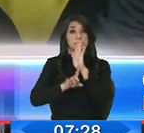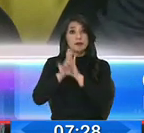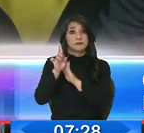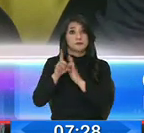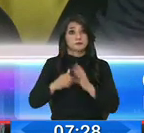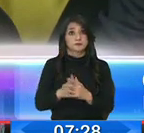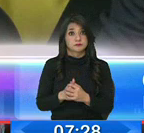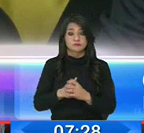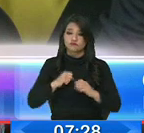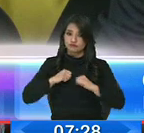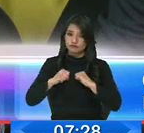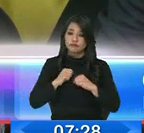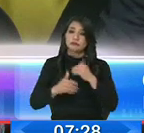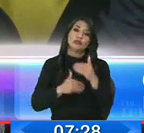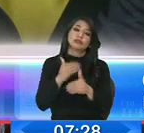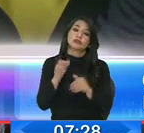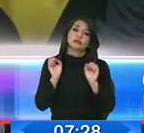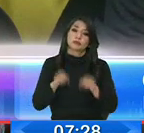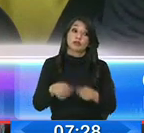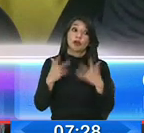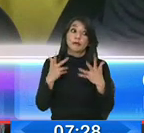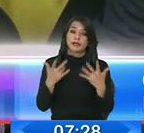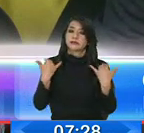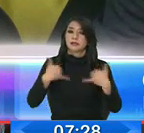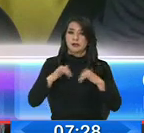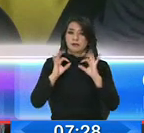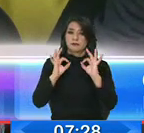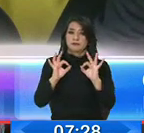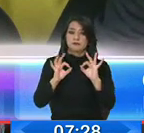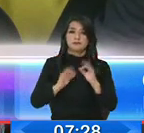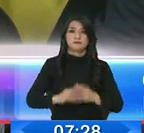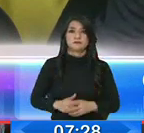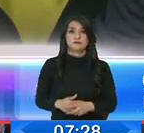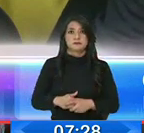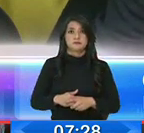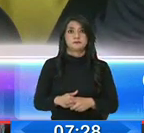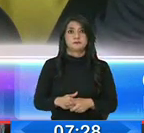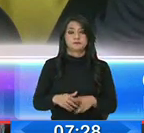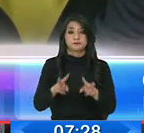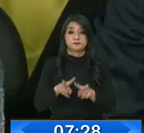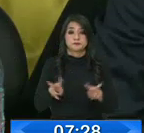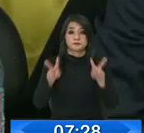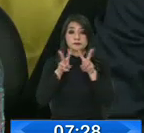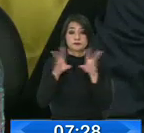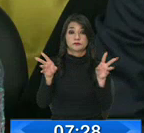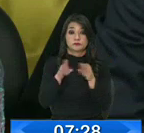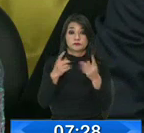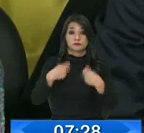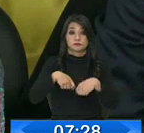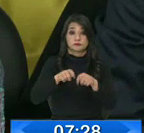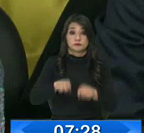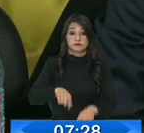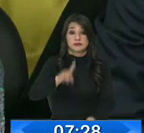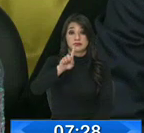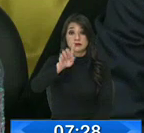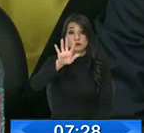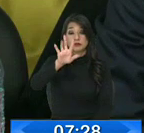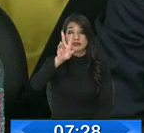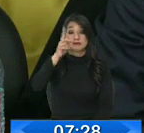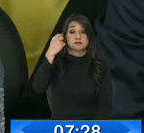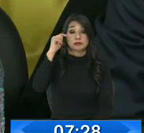de agilizar los procesos y que las obras se ejecuten de mejor manera. El valor total del convenio es de